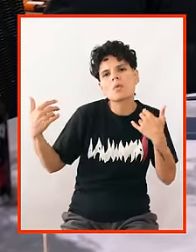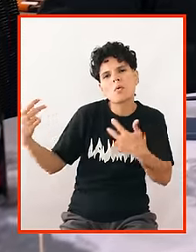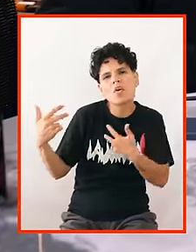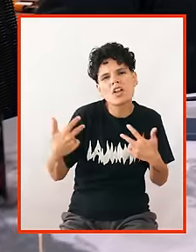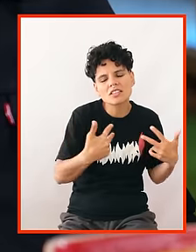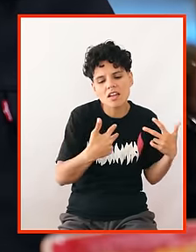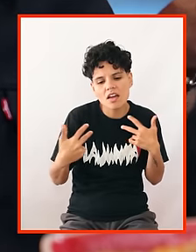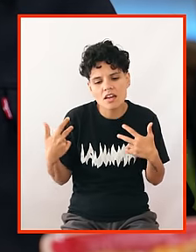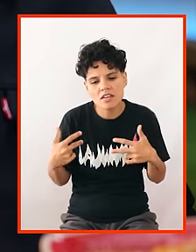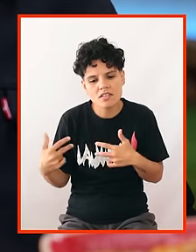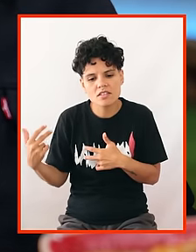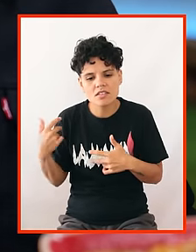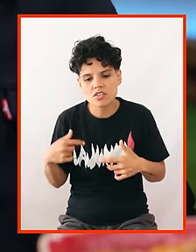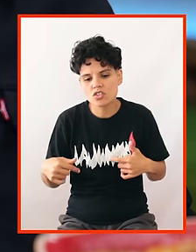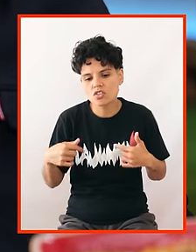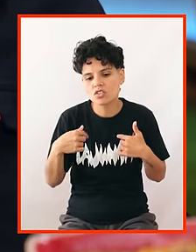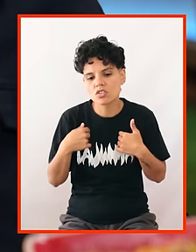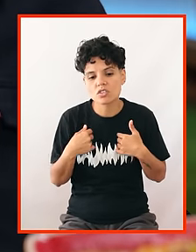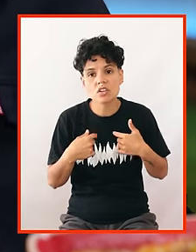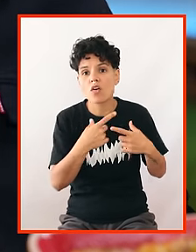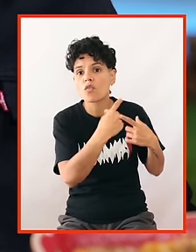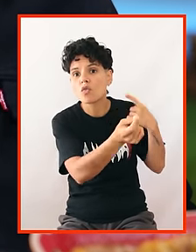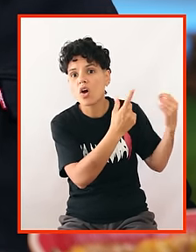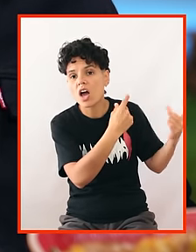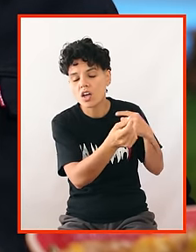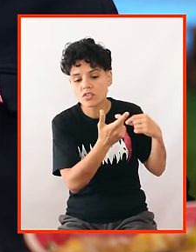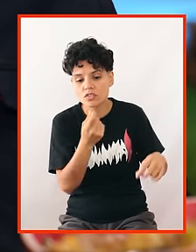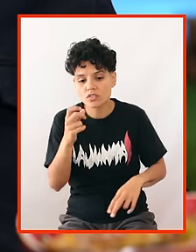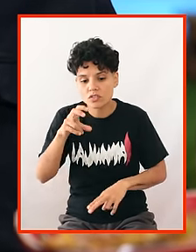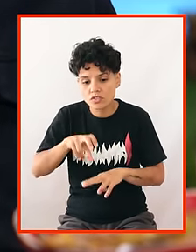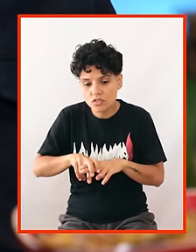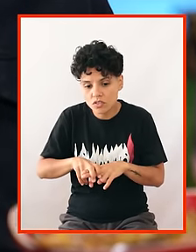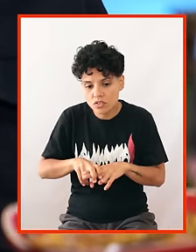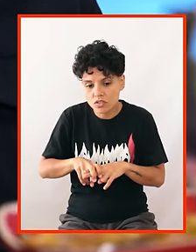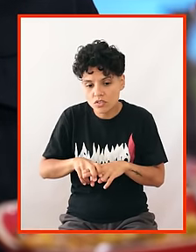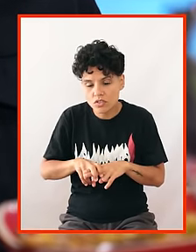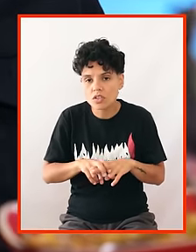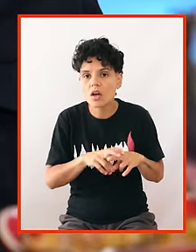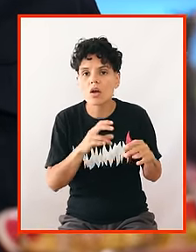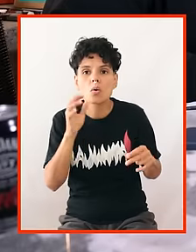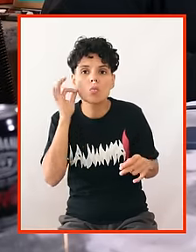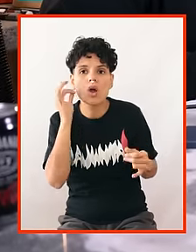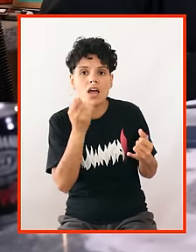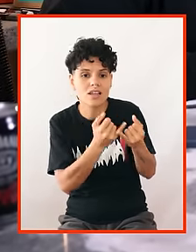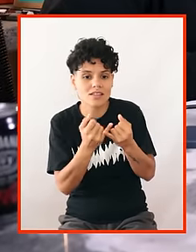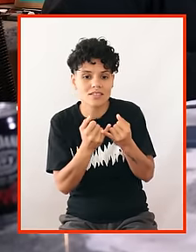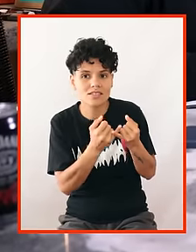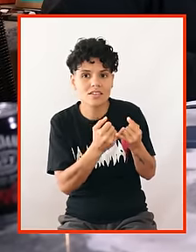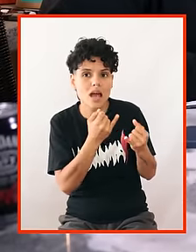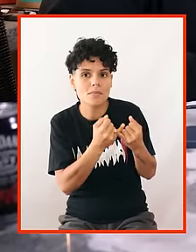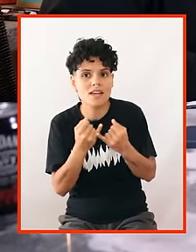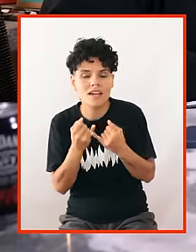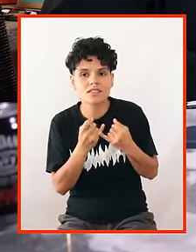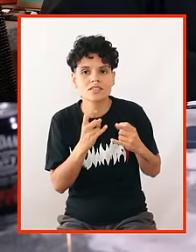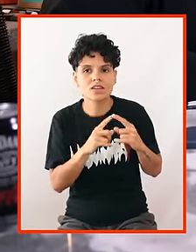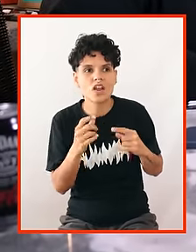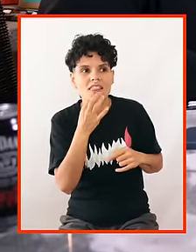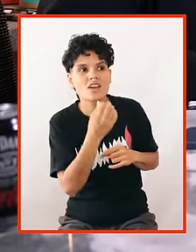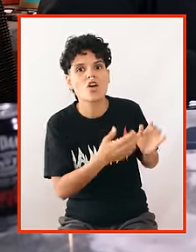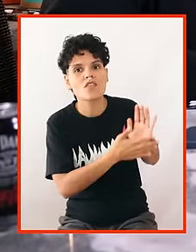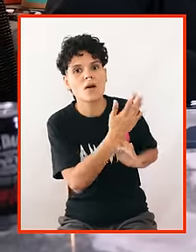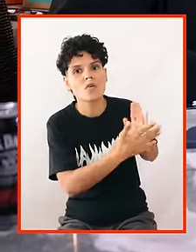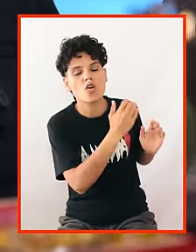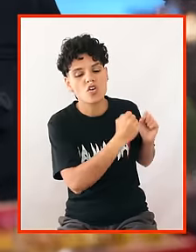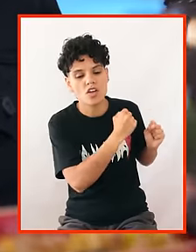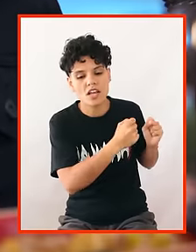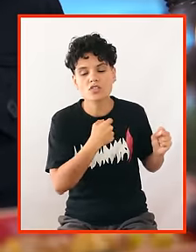fuimos. Y se fueron todos mis amigos, yo me quedé con las minas. Y te quedaste con las minas conversando. Quédate cuidando a las chiquillas, me dijeron. Nosotros